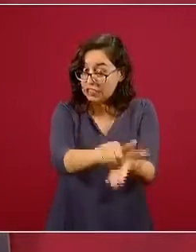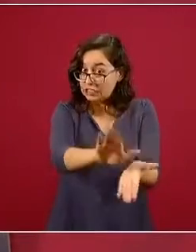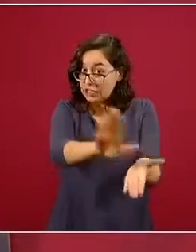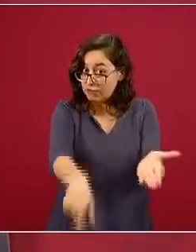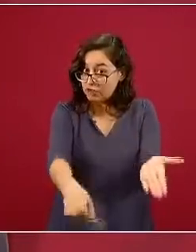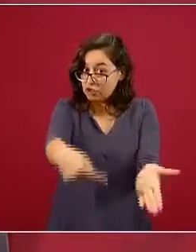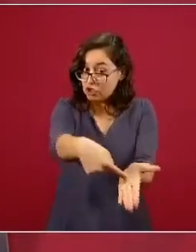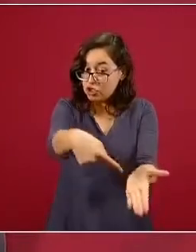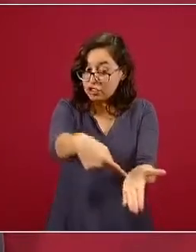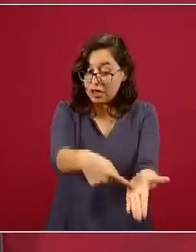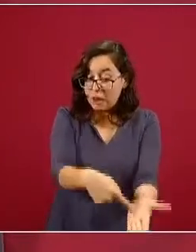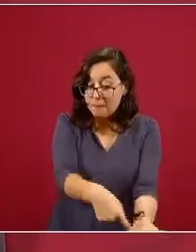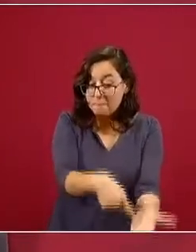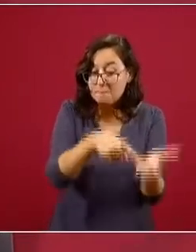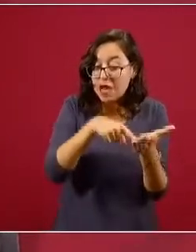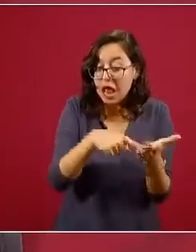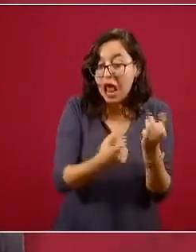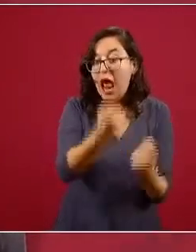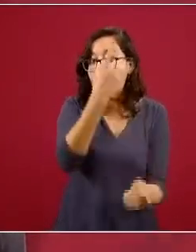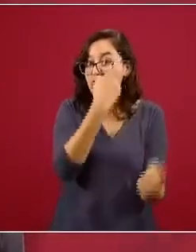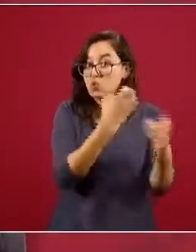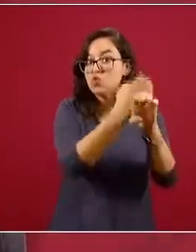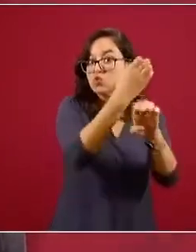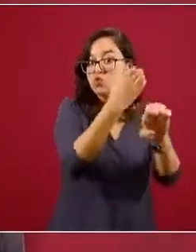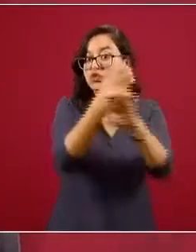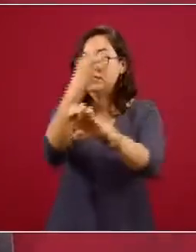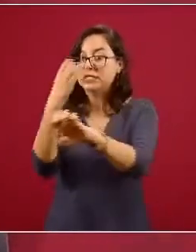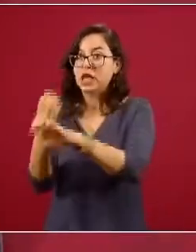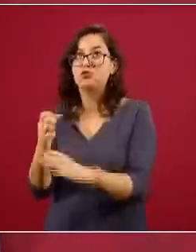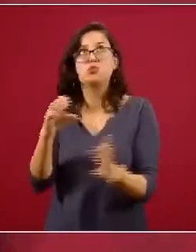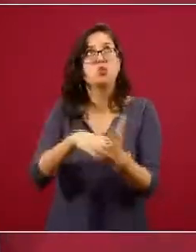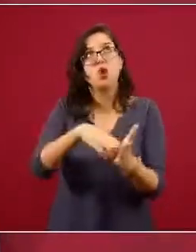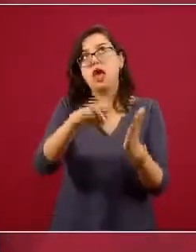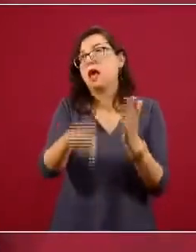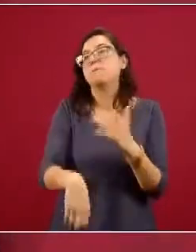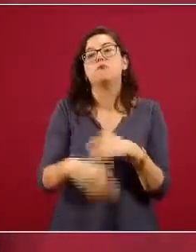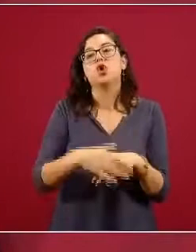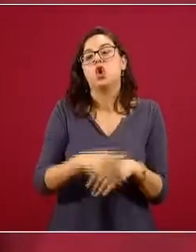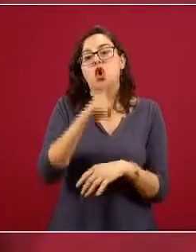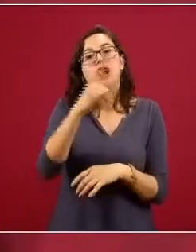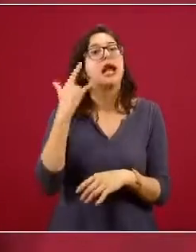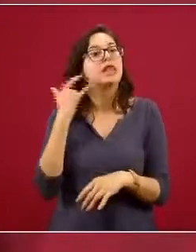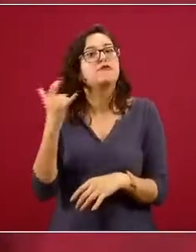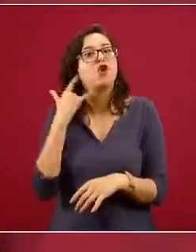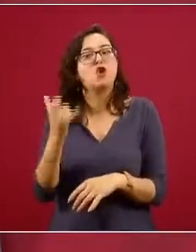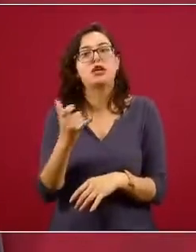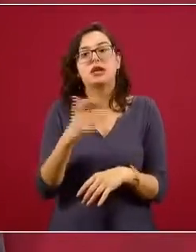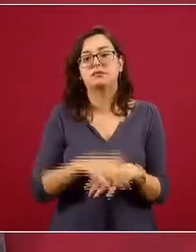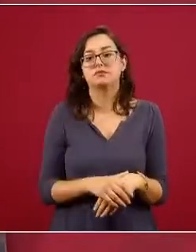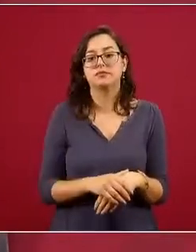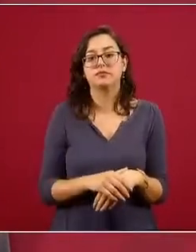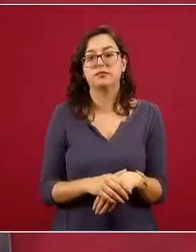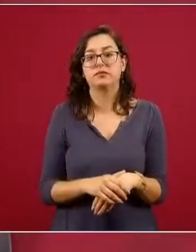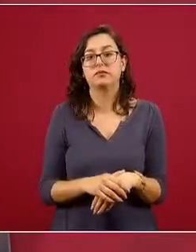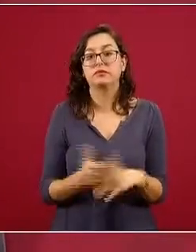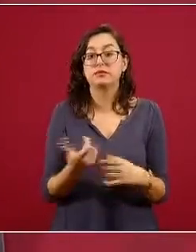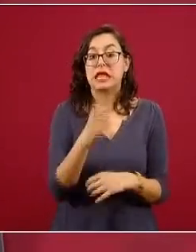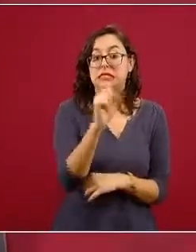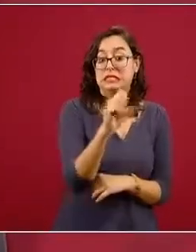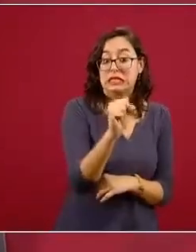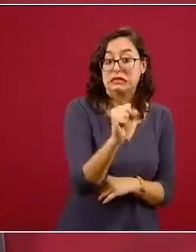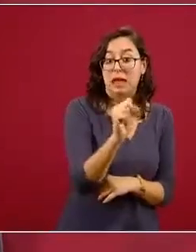lo que pudimos ver es que en algunos estados, y ponían el ejemplo importante en California, por ejemplo, había casi un